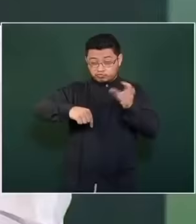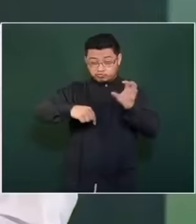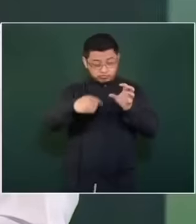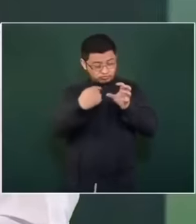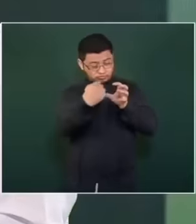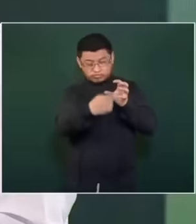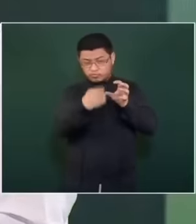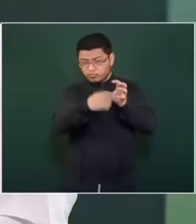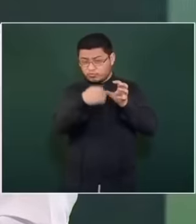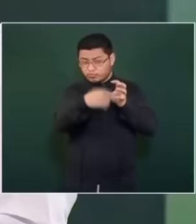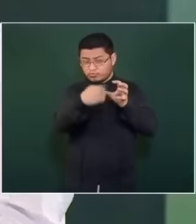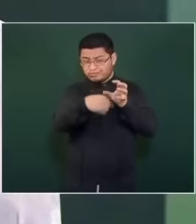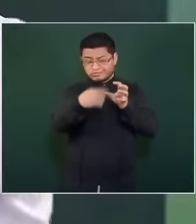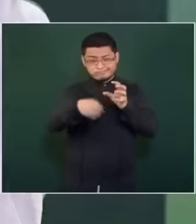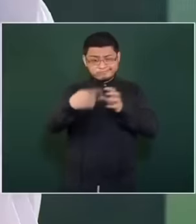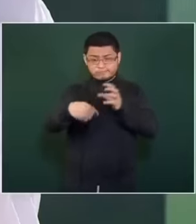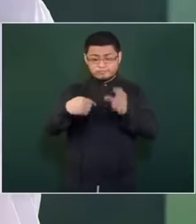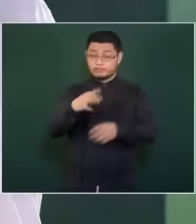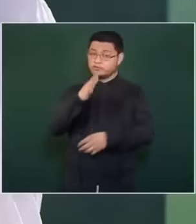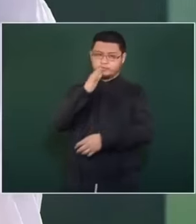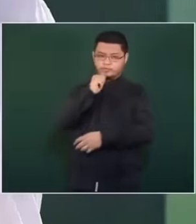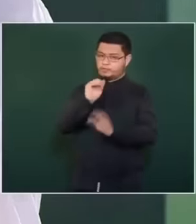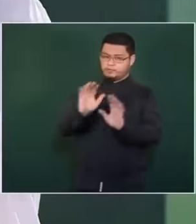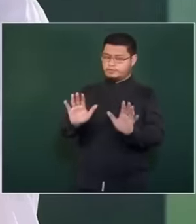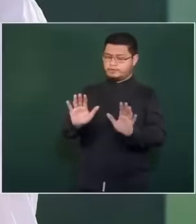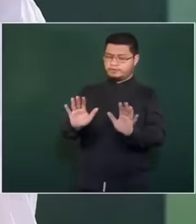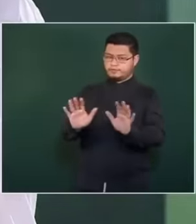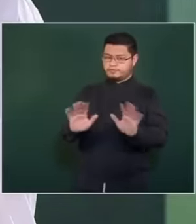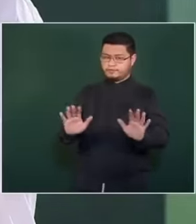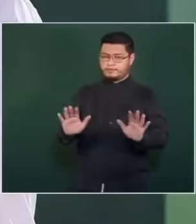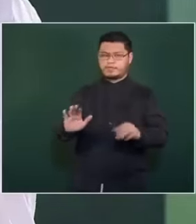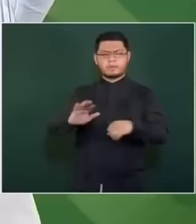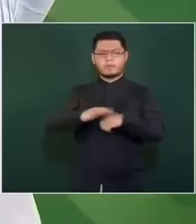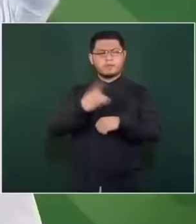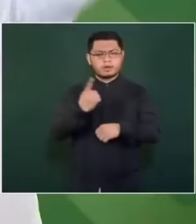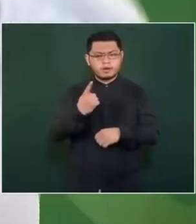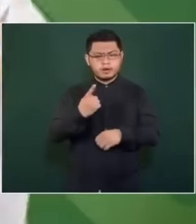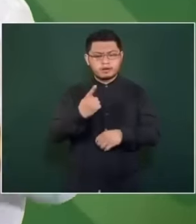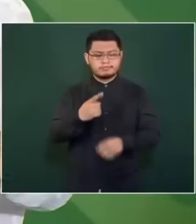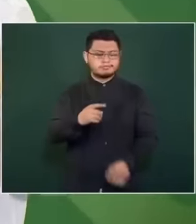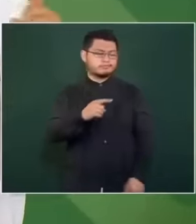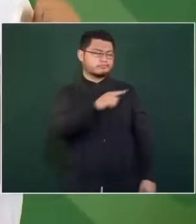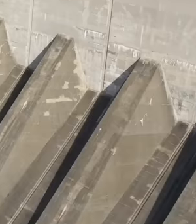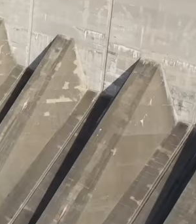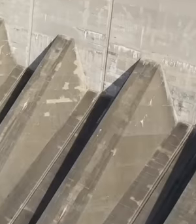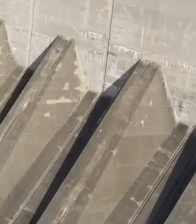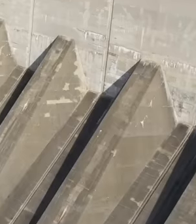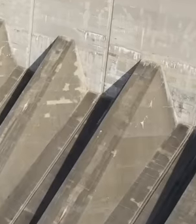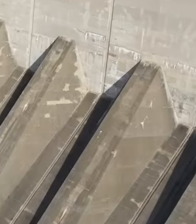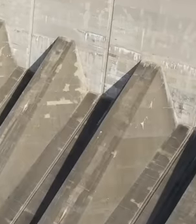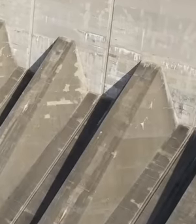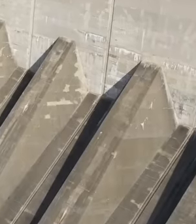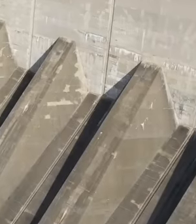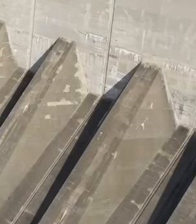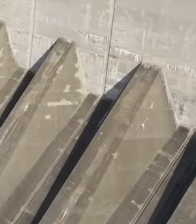porque les han venido dando preferencia a las particulares. Suben primero